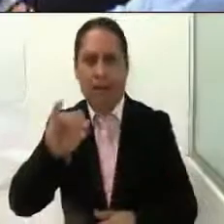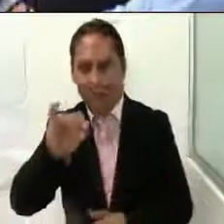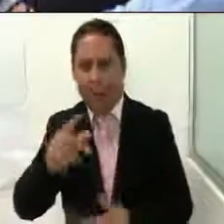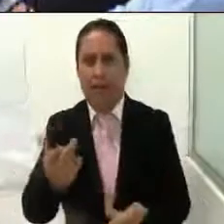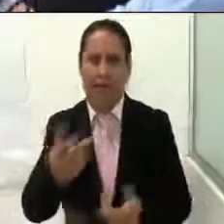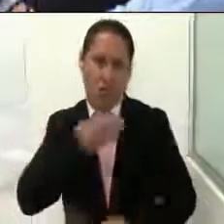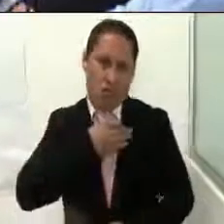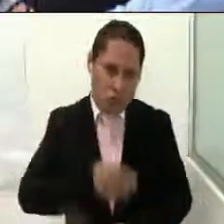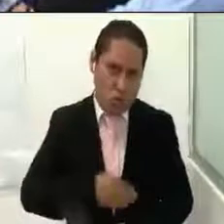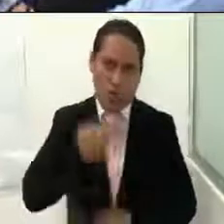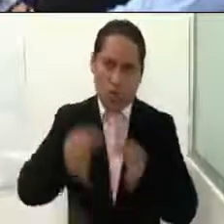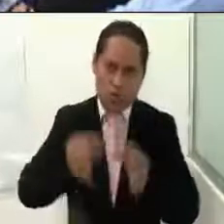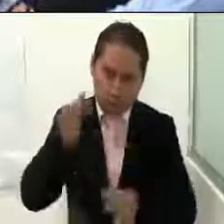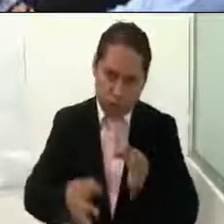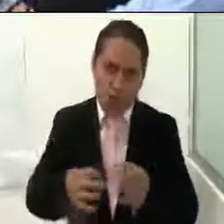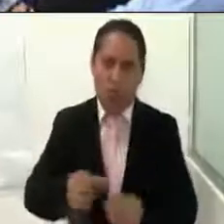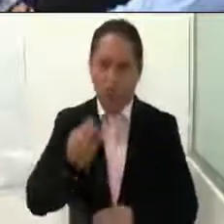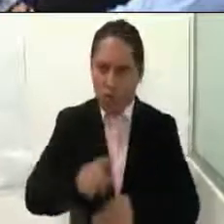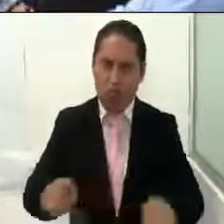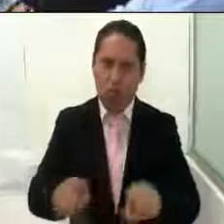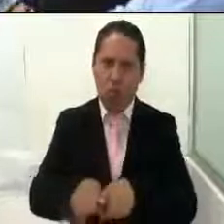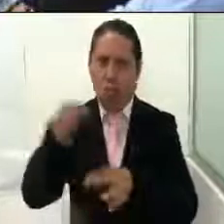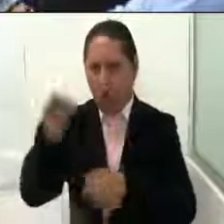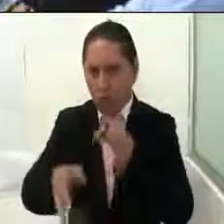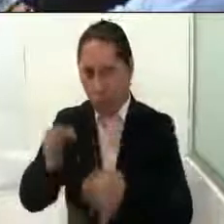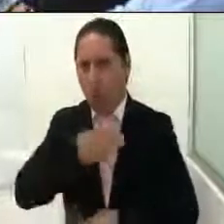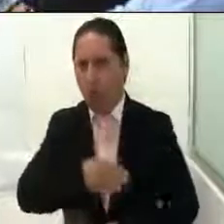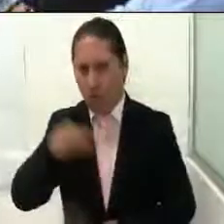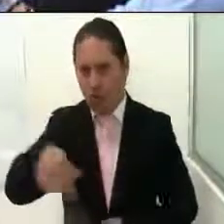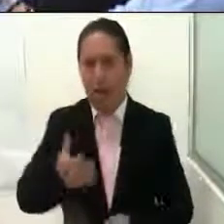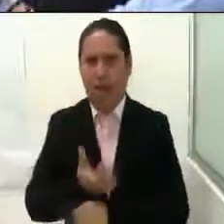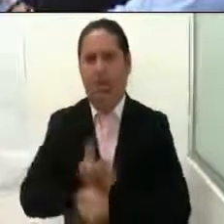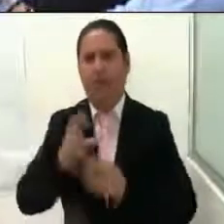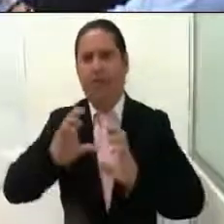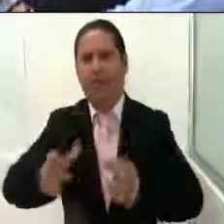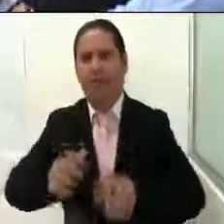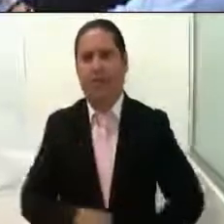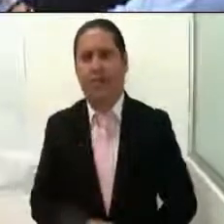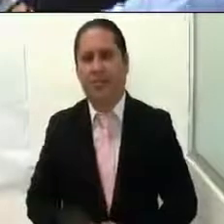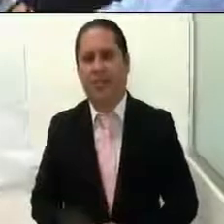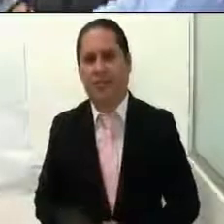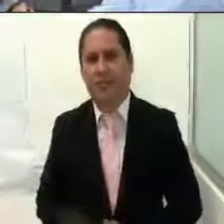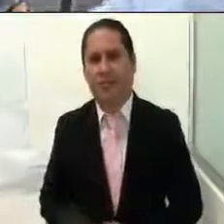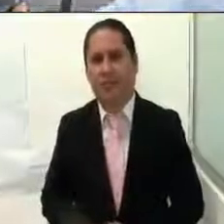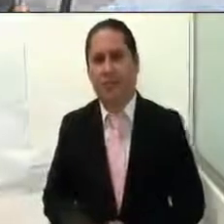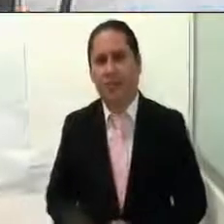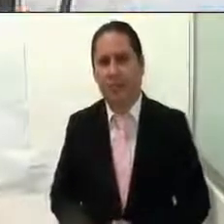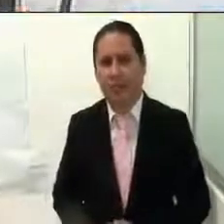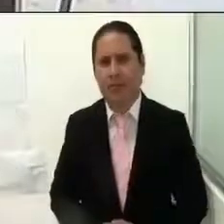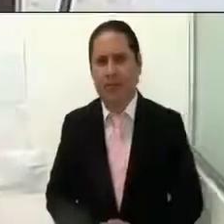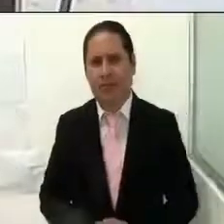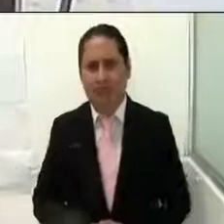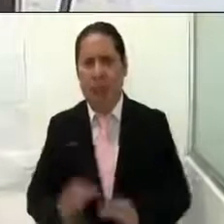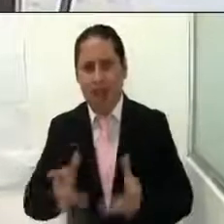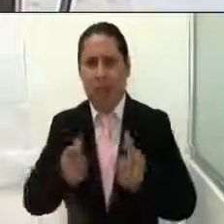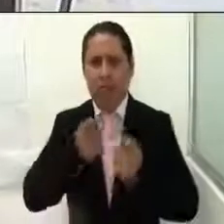por parte de los tribunales de justicia del estado hay que destacar la función de la